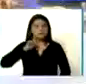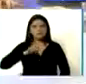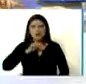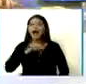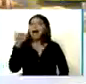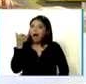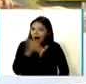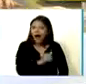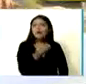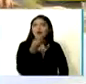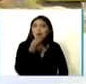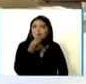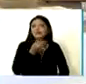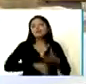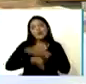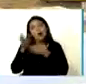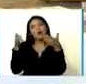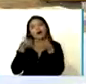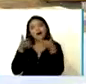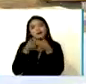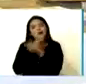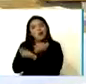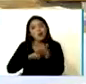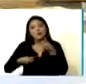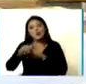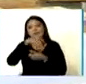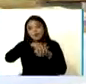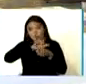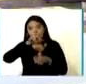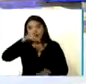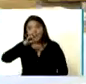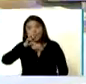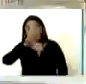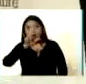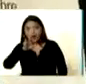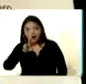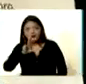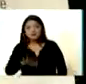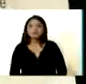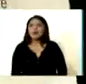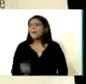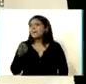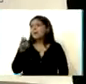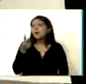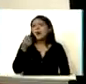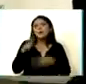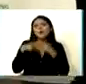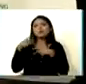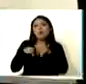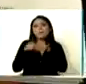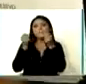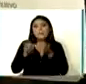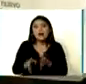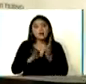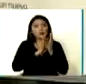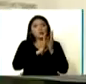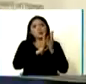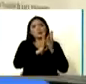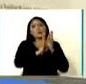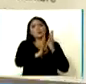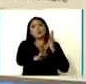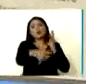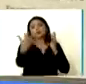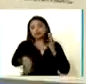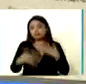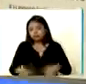empresas. Sigue la guerra económica de empresas Polar y compañía. Alta demanda y poca producción de pan causan colas en las panaderías.